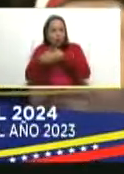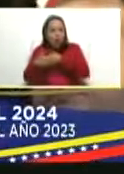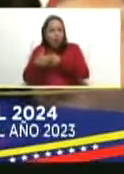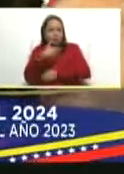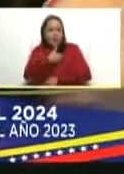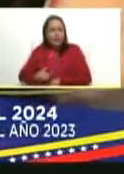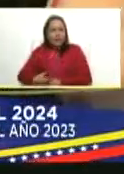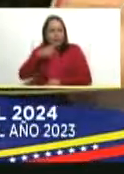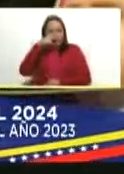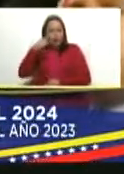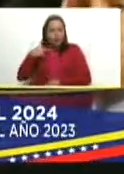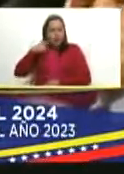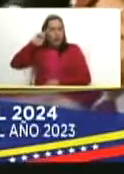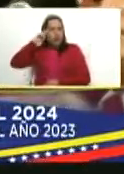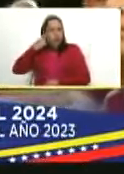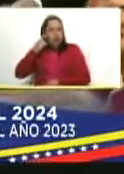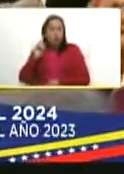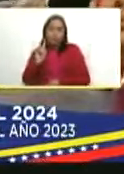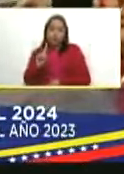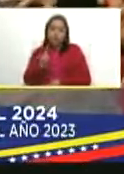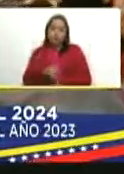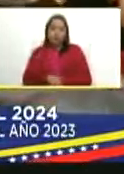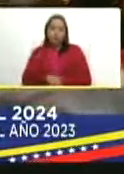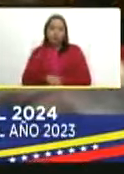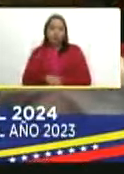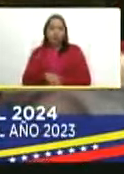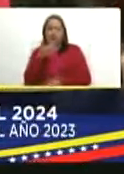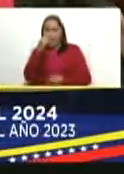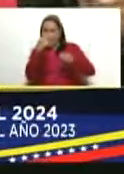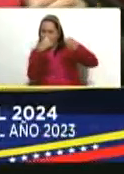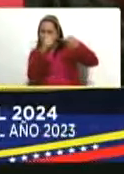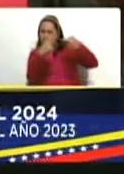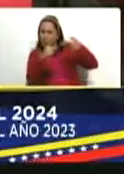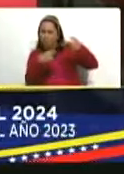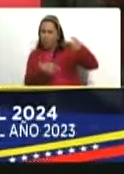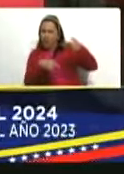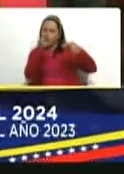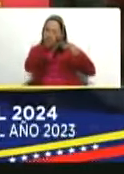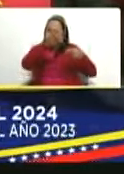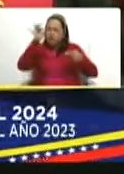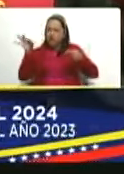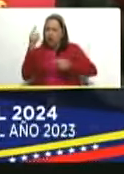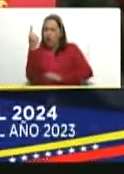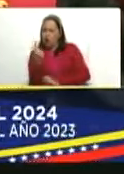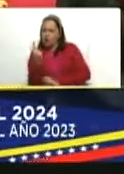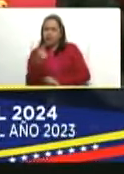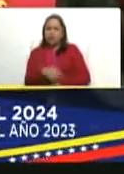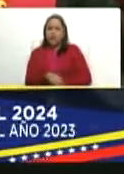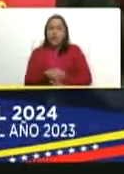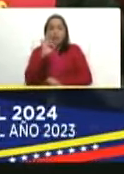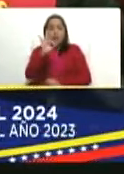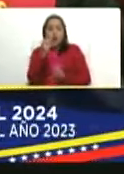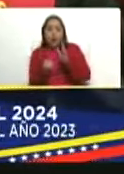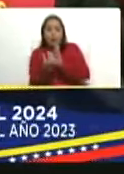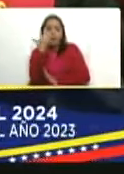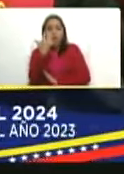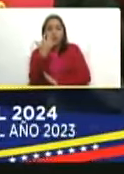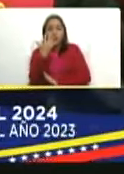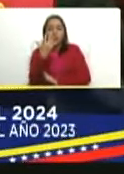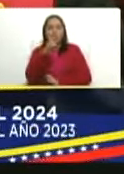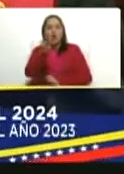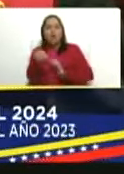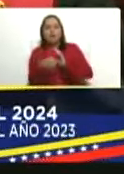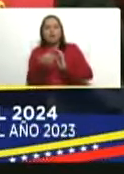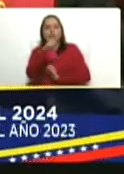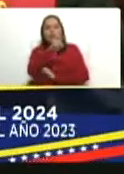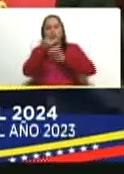Maduro, me voy a referir a uno, tengo aquí la lista, pero solamente a uno, que es el del 3 de mayo del